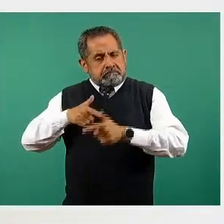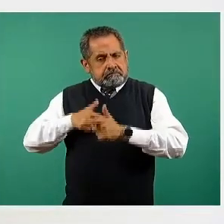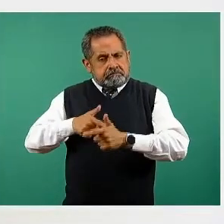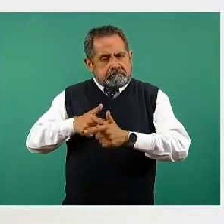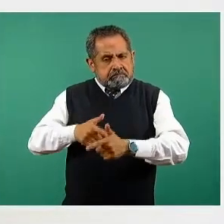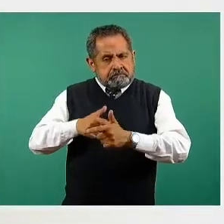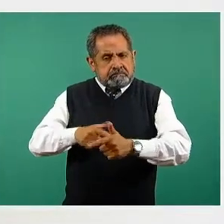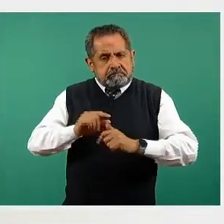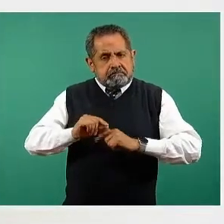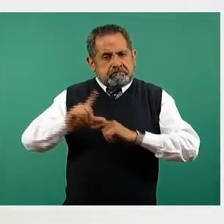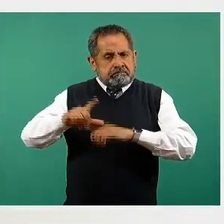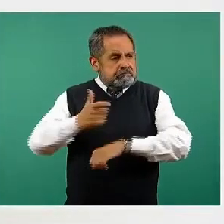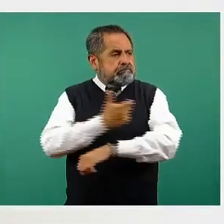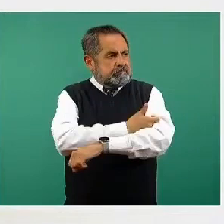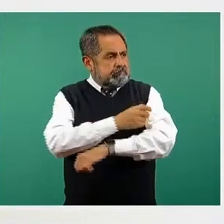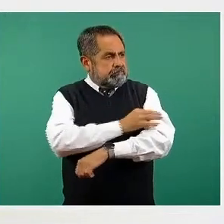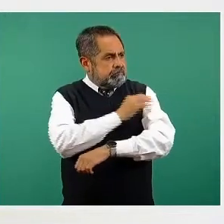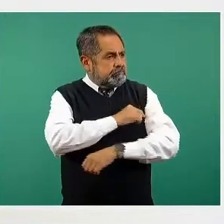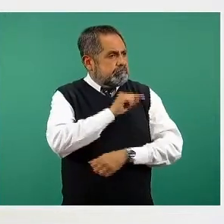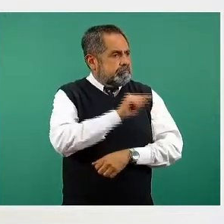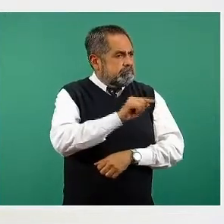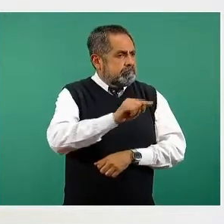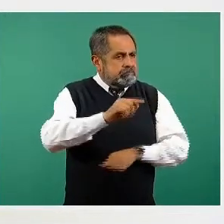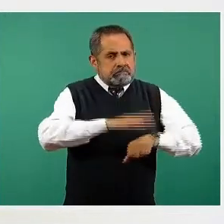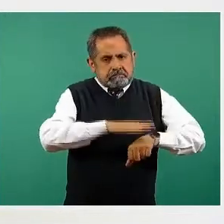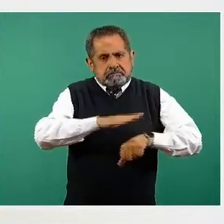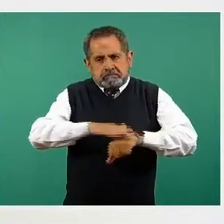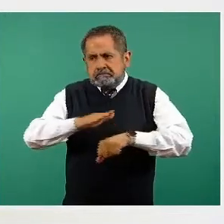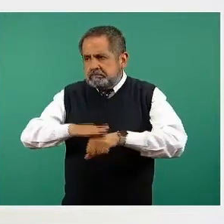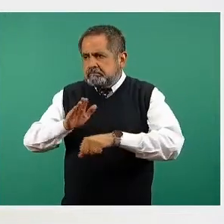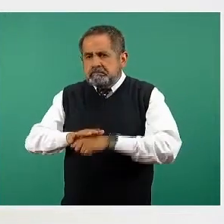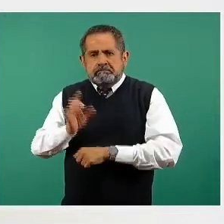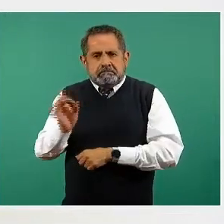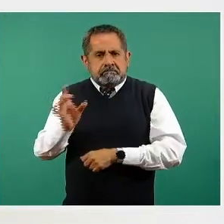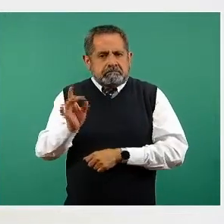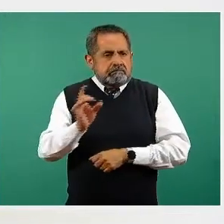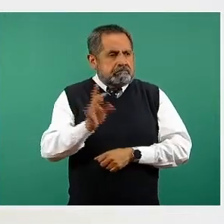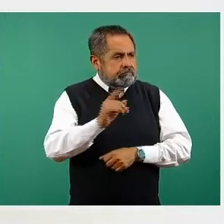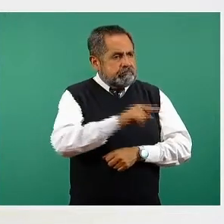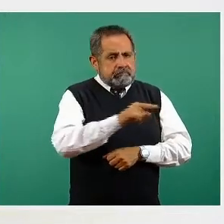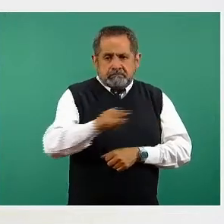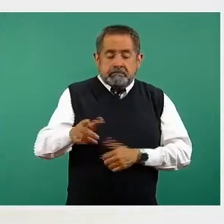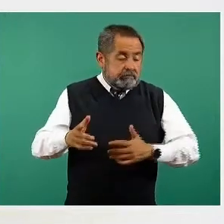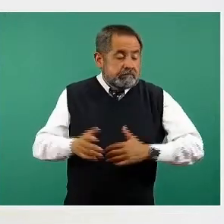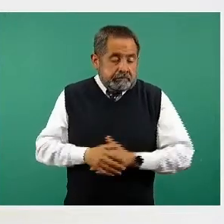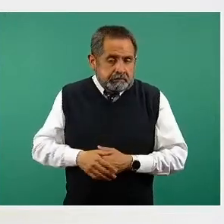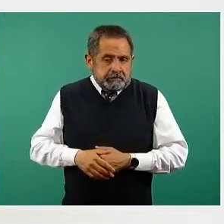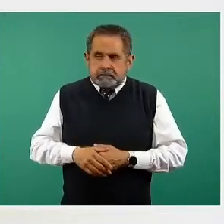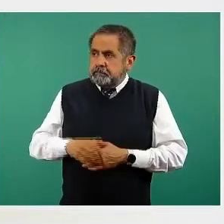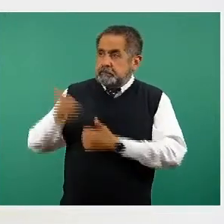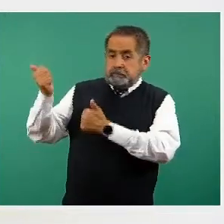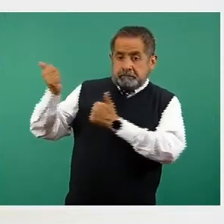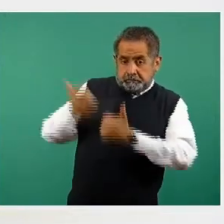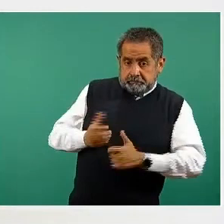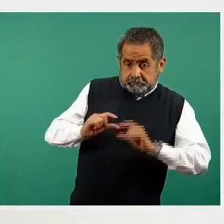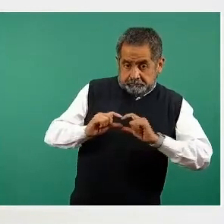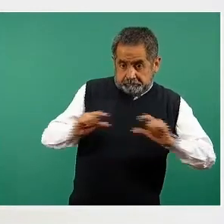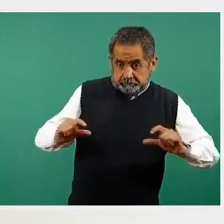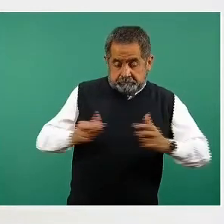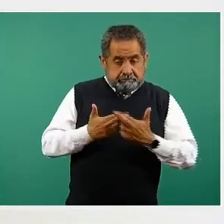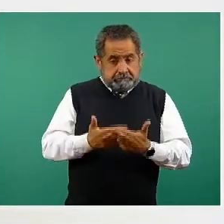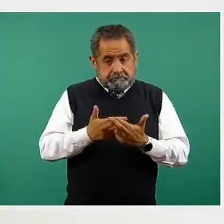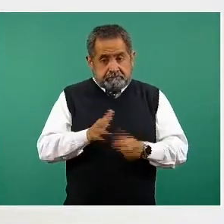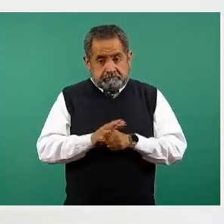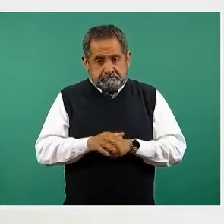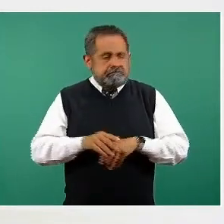una tendencia ascendente importante, y de seguro esta semana se incrementará por la cantidad de dosis que van a estar disponibles, no